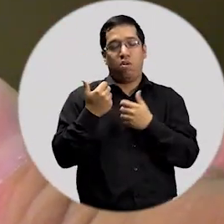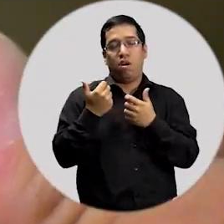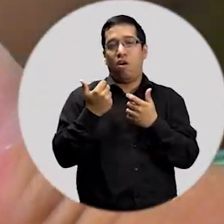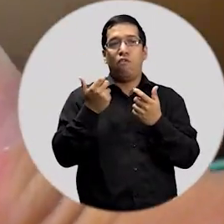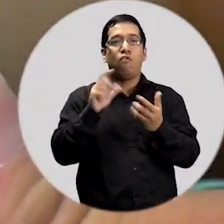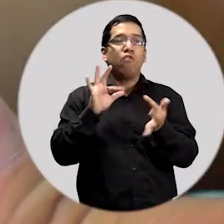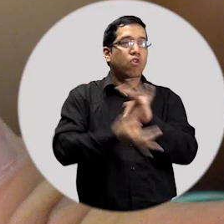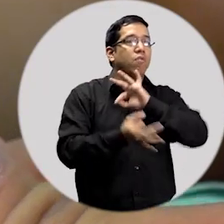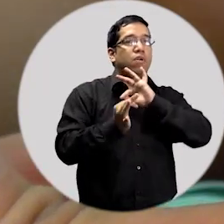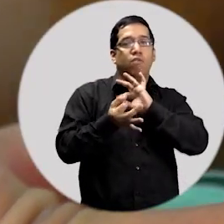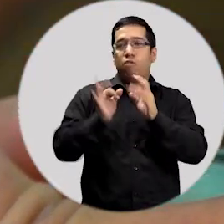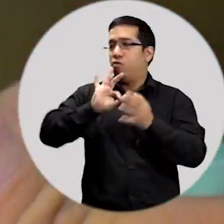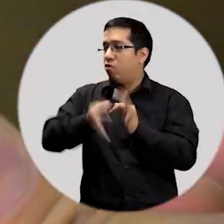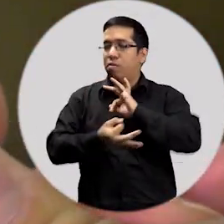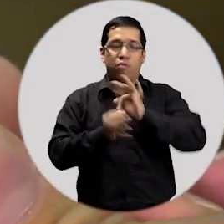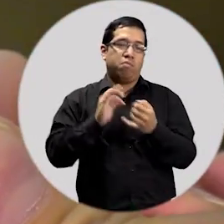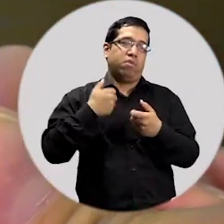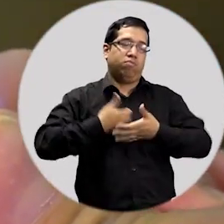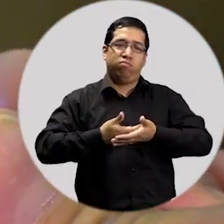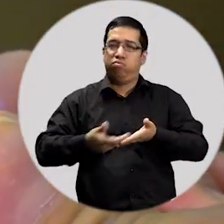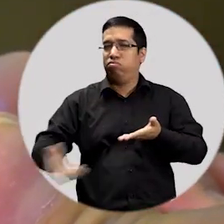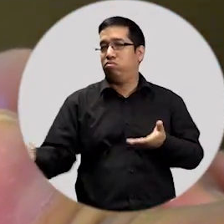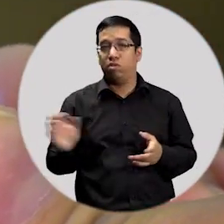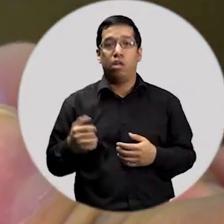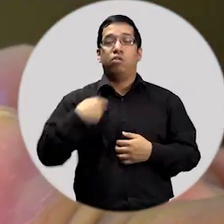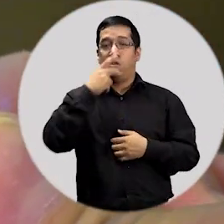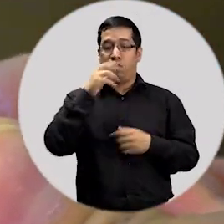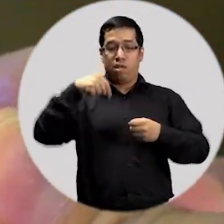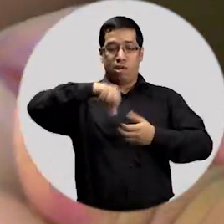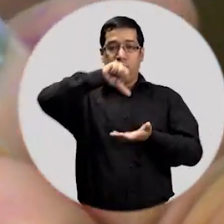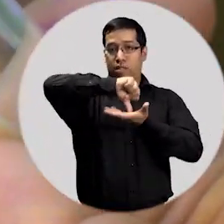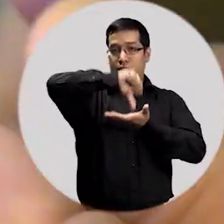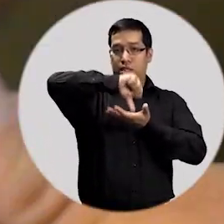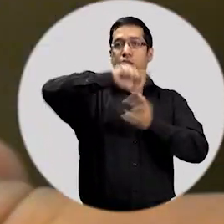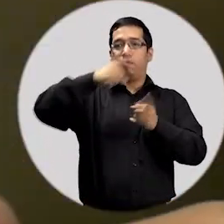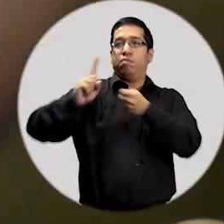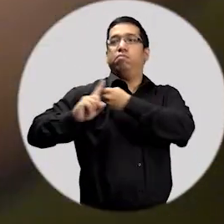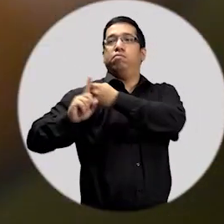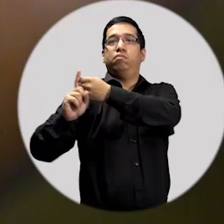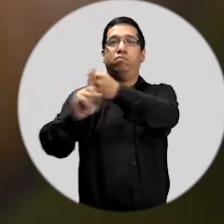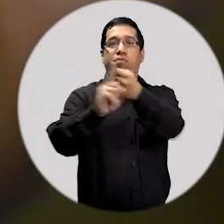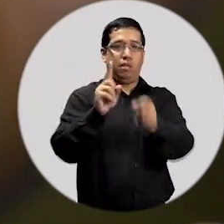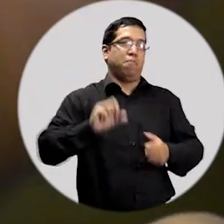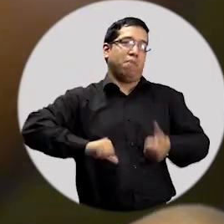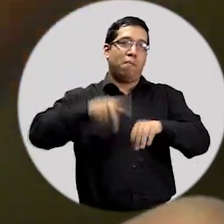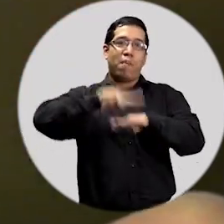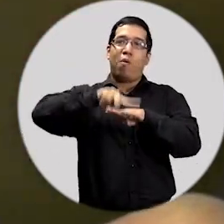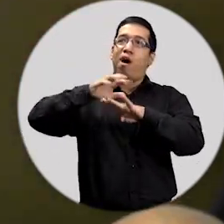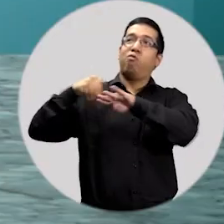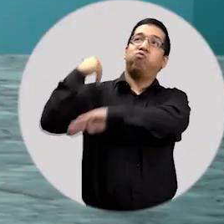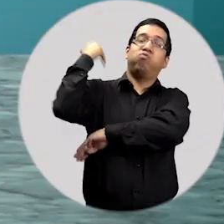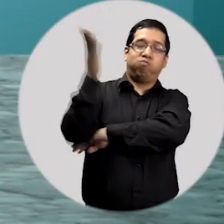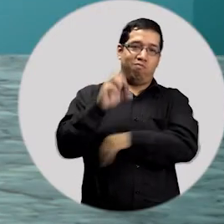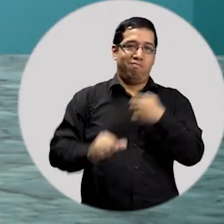eso, primeramente practicar en hojas y cosas así, como para no desperdiciar el material